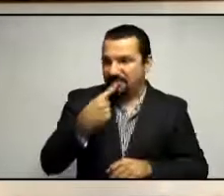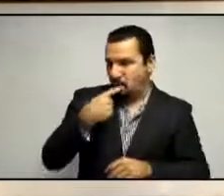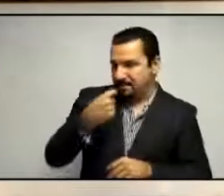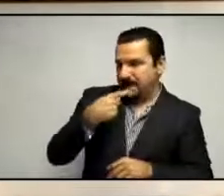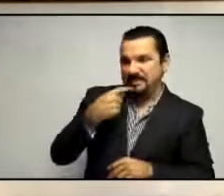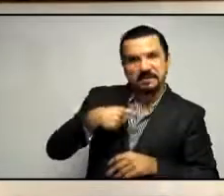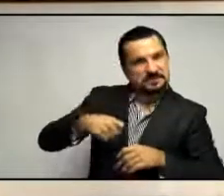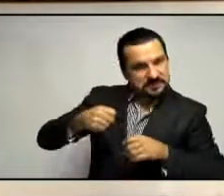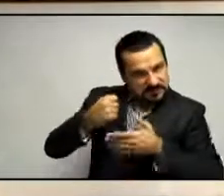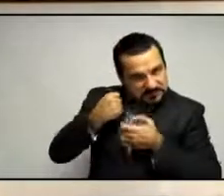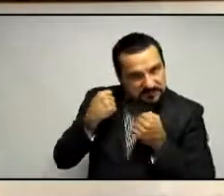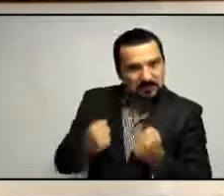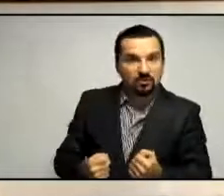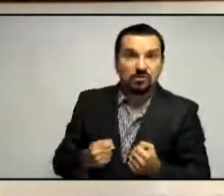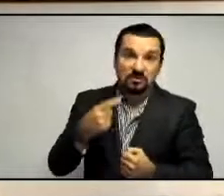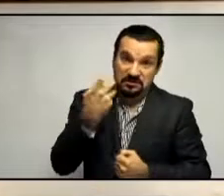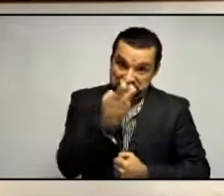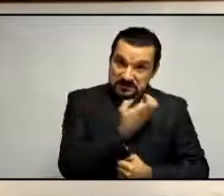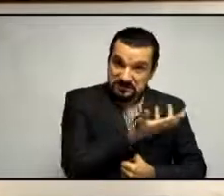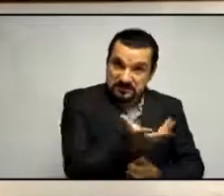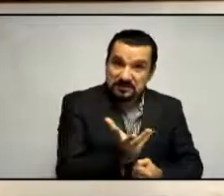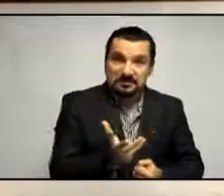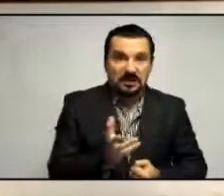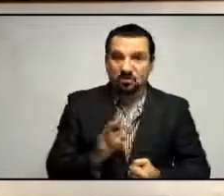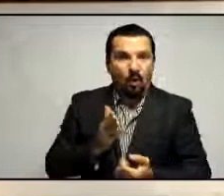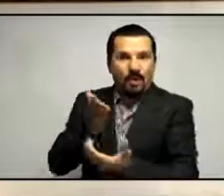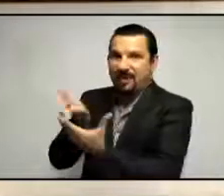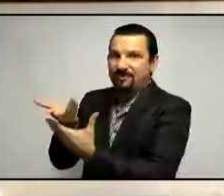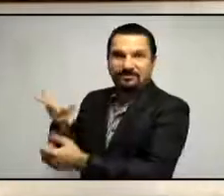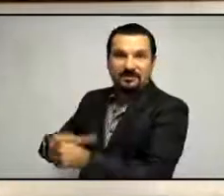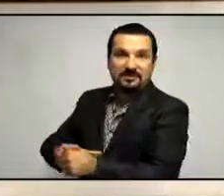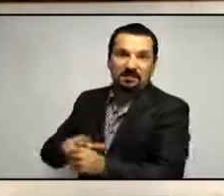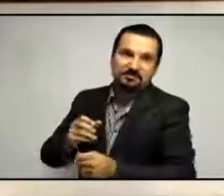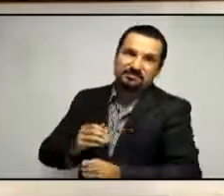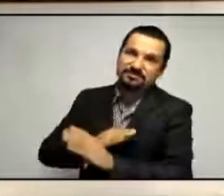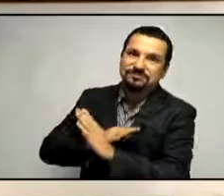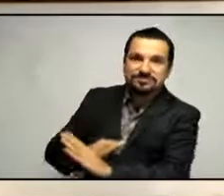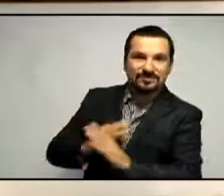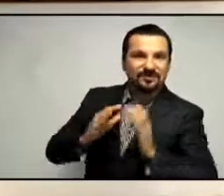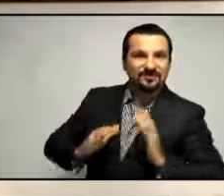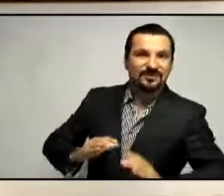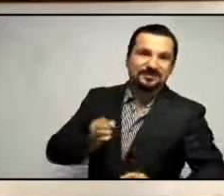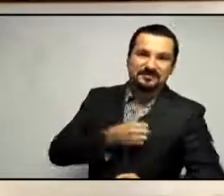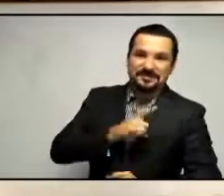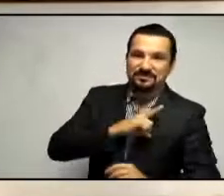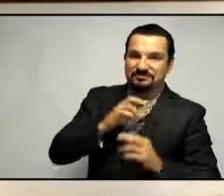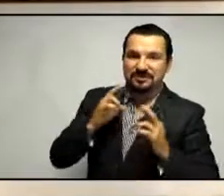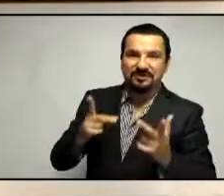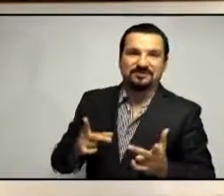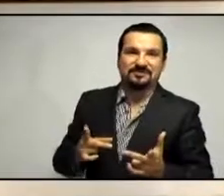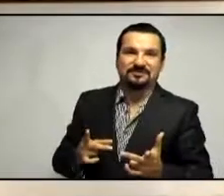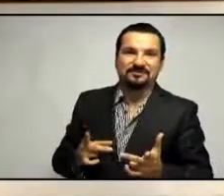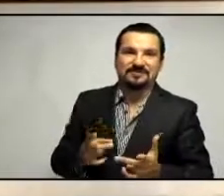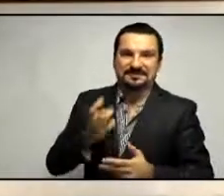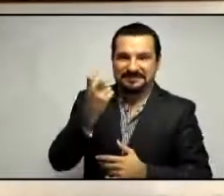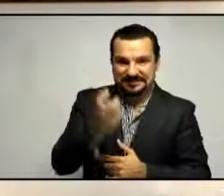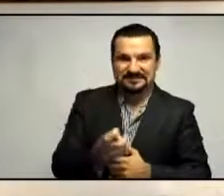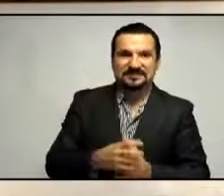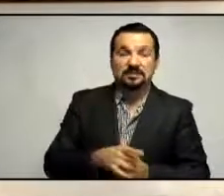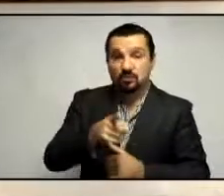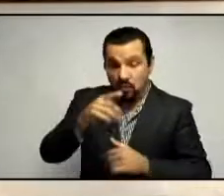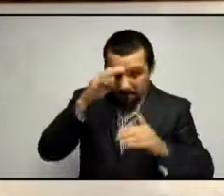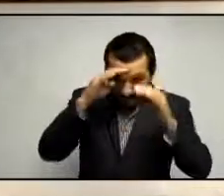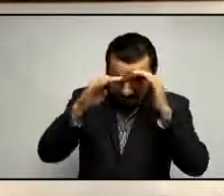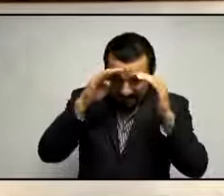medicamento, tienen menos posibilidades de ingresar al hospital y menos posibilidades de fallecer. Grábate